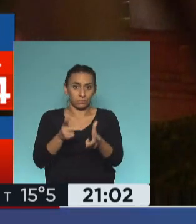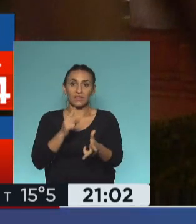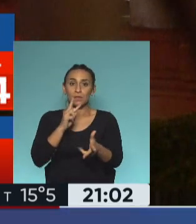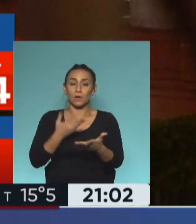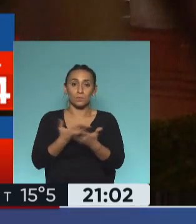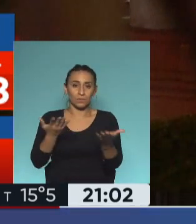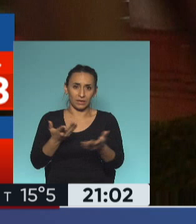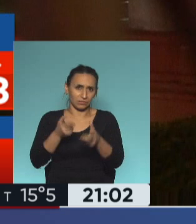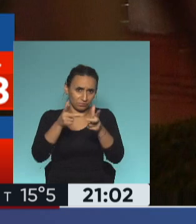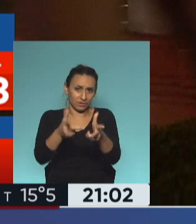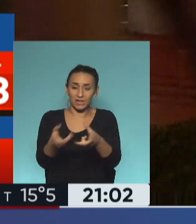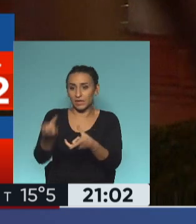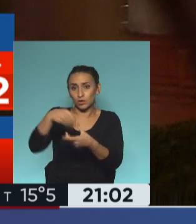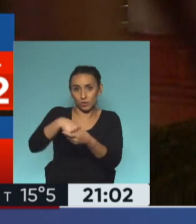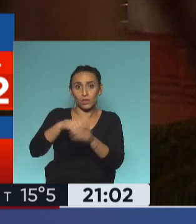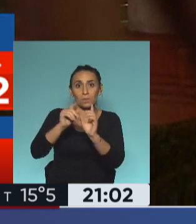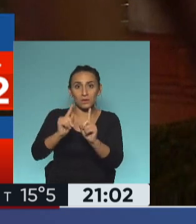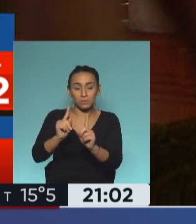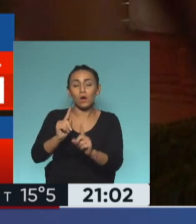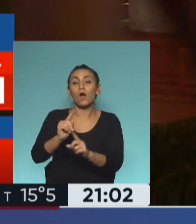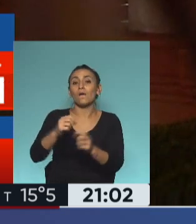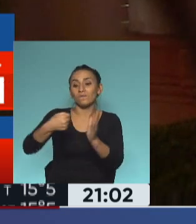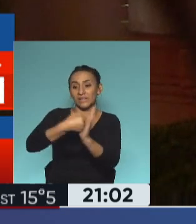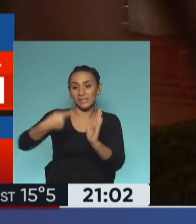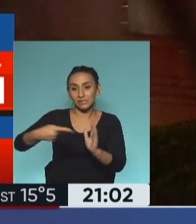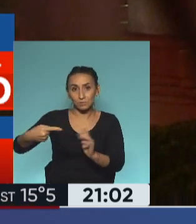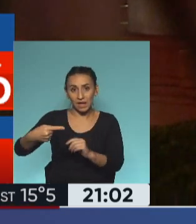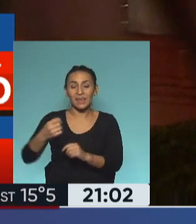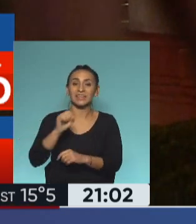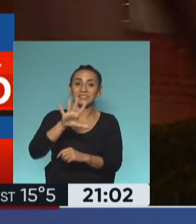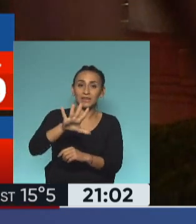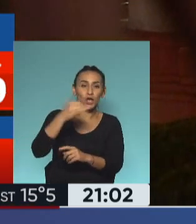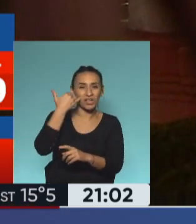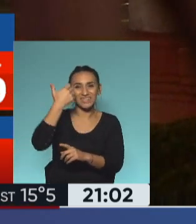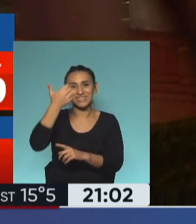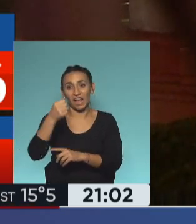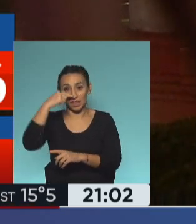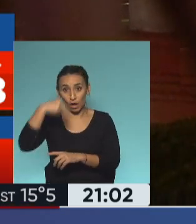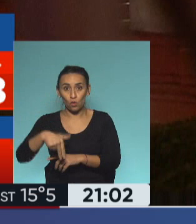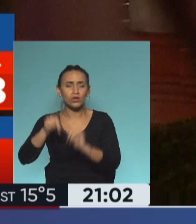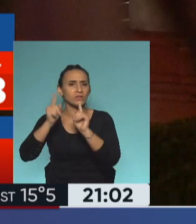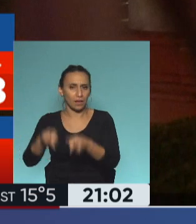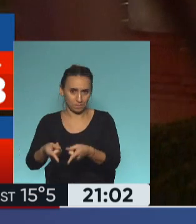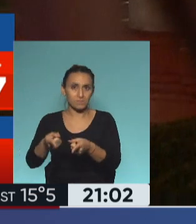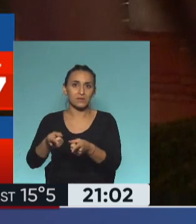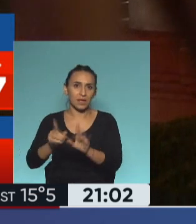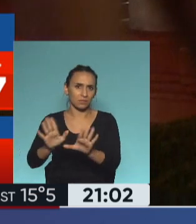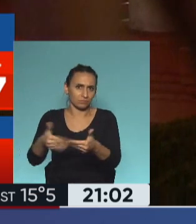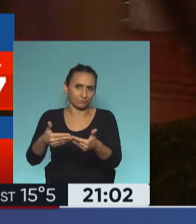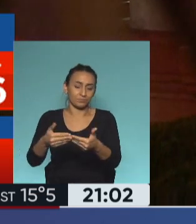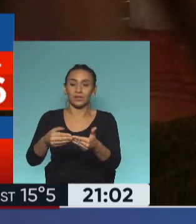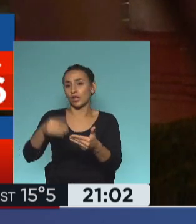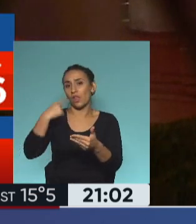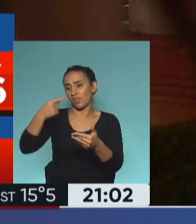que va a incluir el fin de semana del 5 y el 6 de junio también y el resto de los días